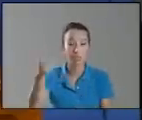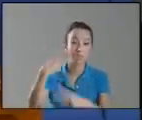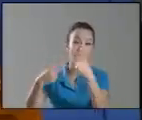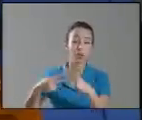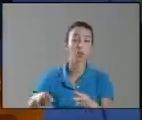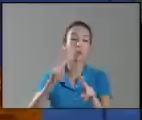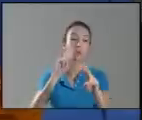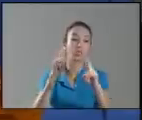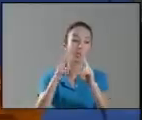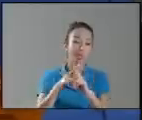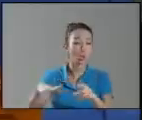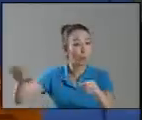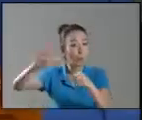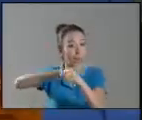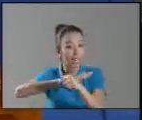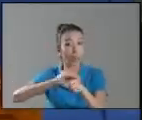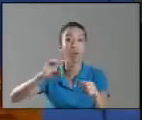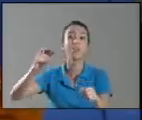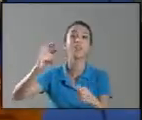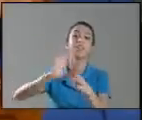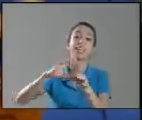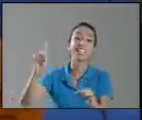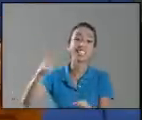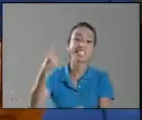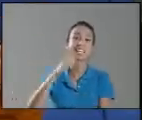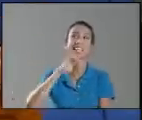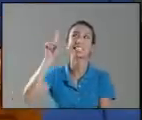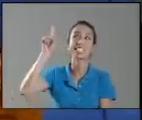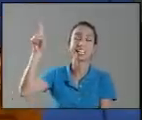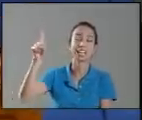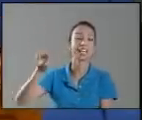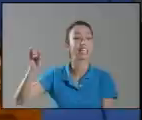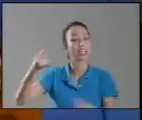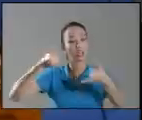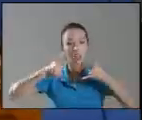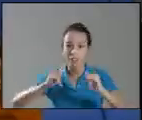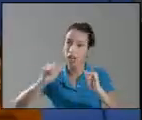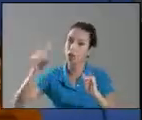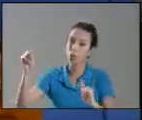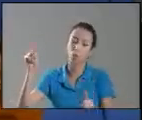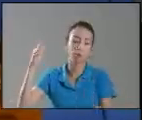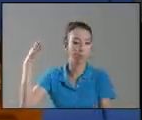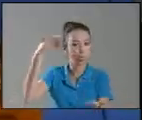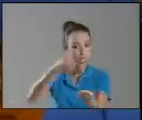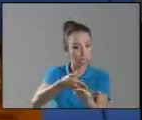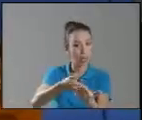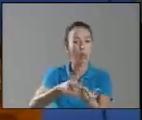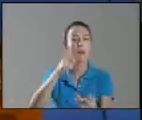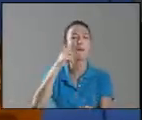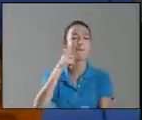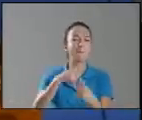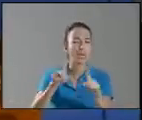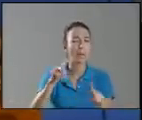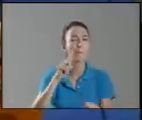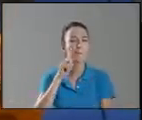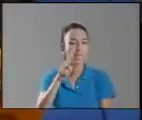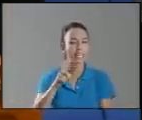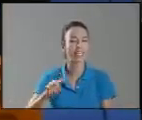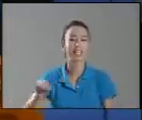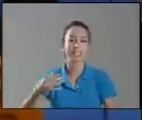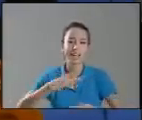a ser llamados cristianos, contemporáneamente hablando. Pero después tiene que venir un conocimiento pleno de quién es